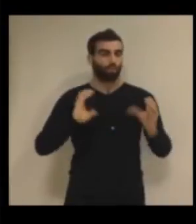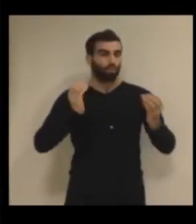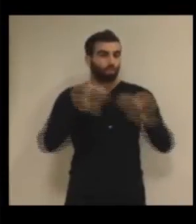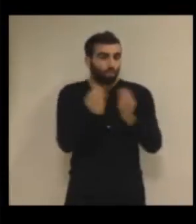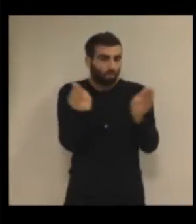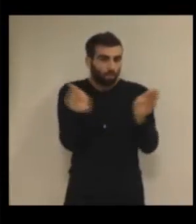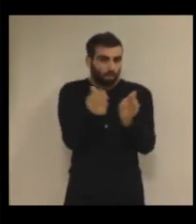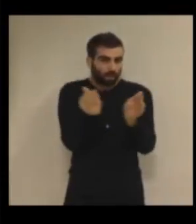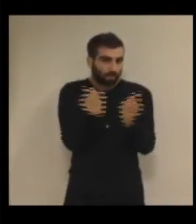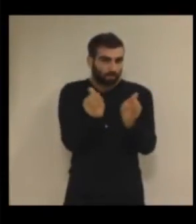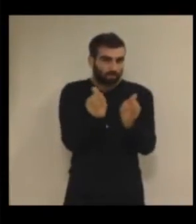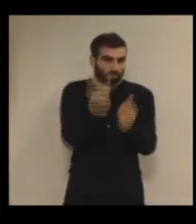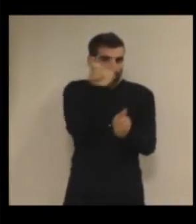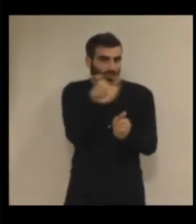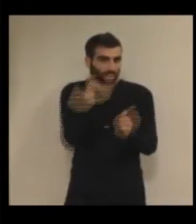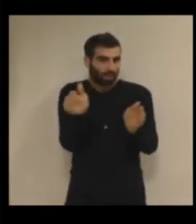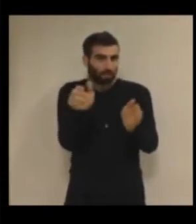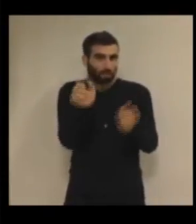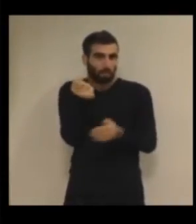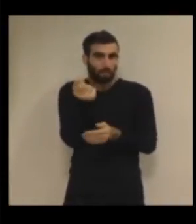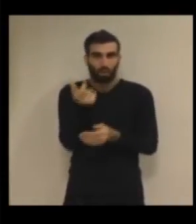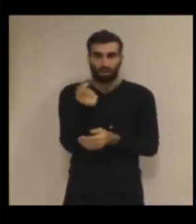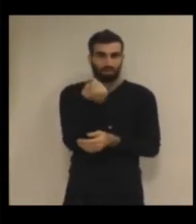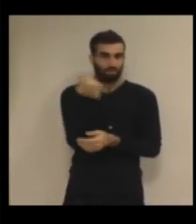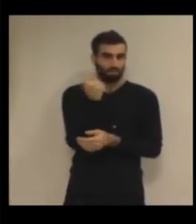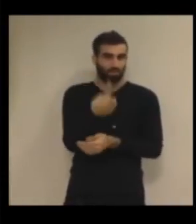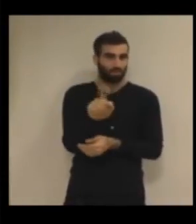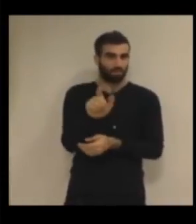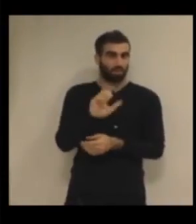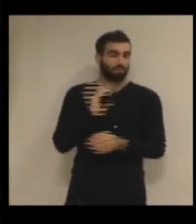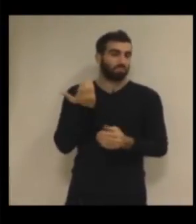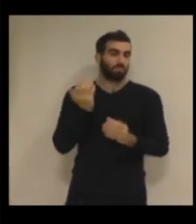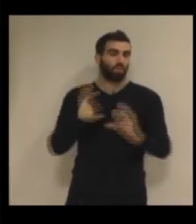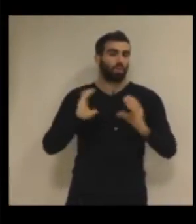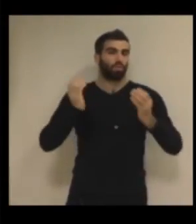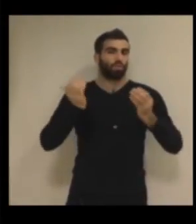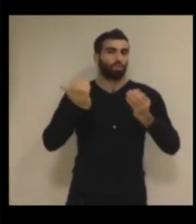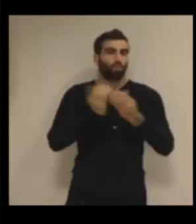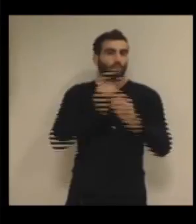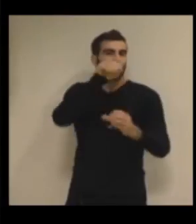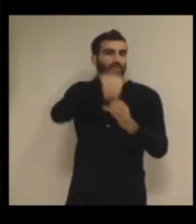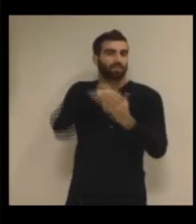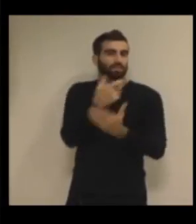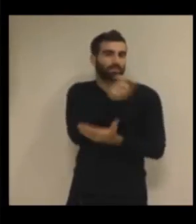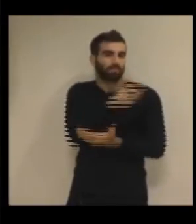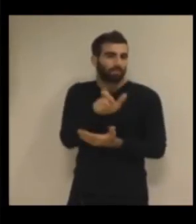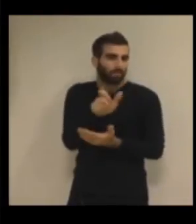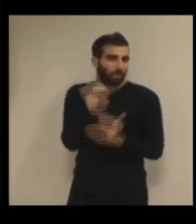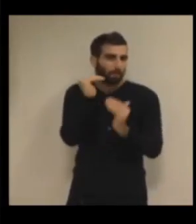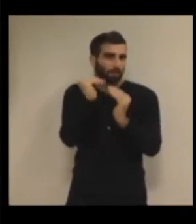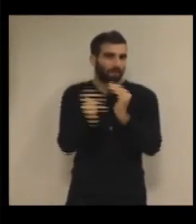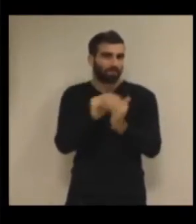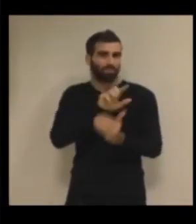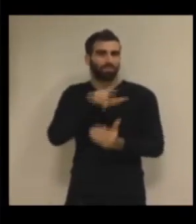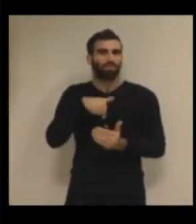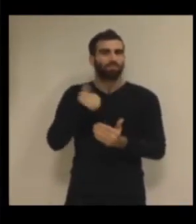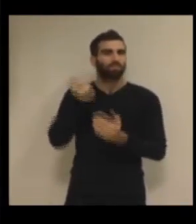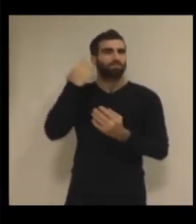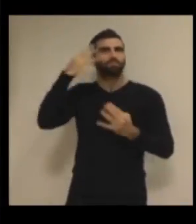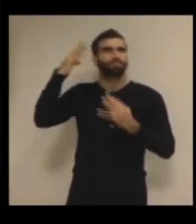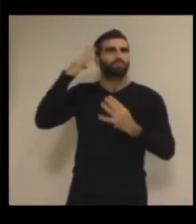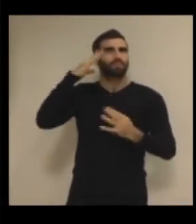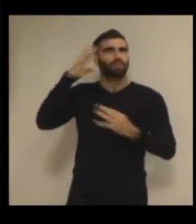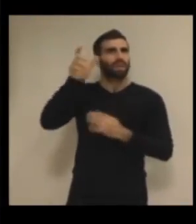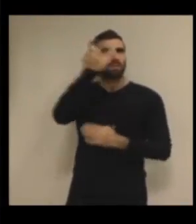reducido, no de que sean poca población, sino un subgrupo, digamos, de población, y luego, pues, soñar con que se puede hacer